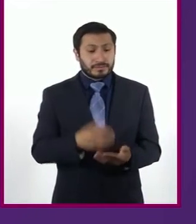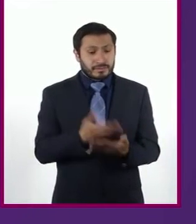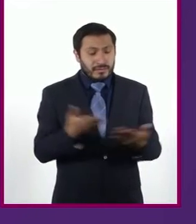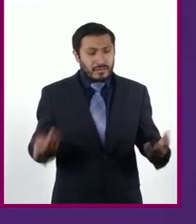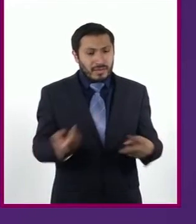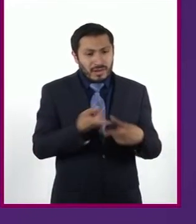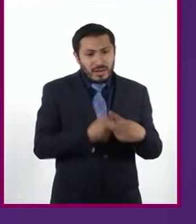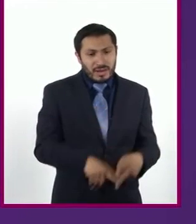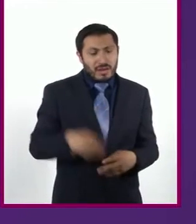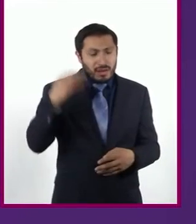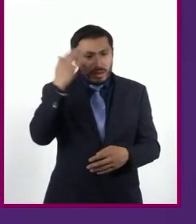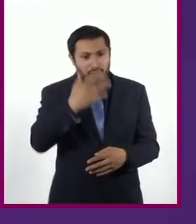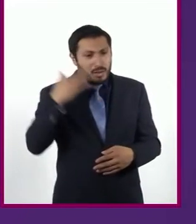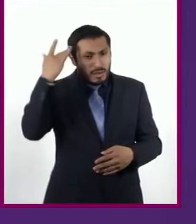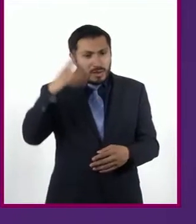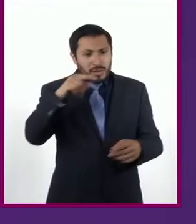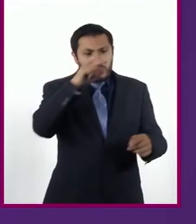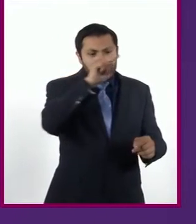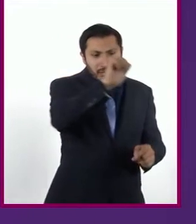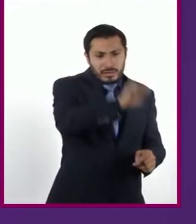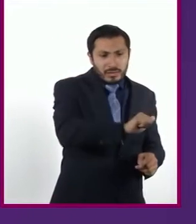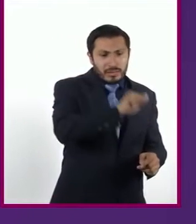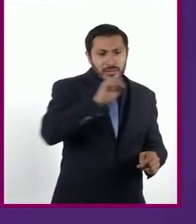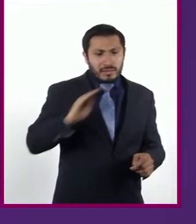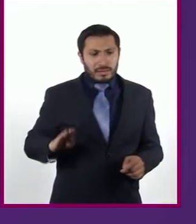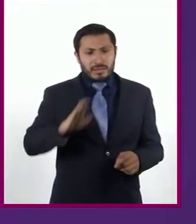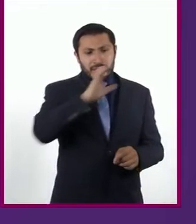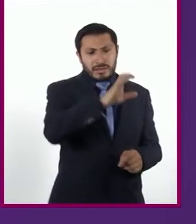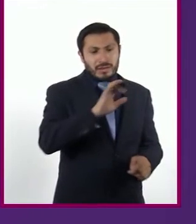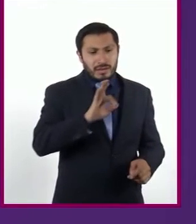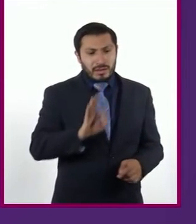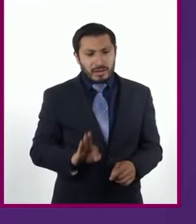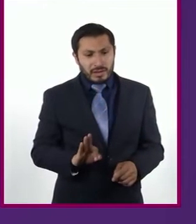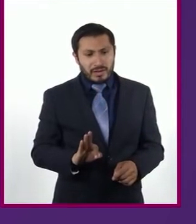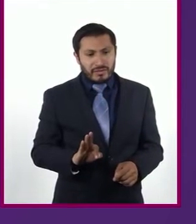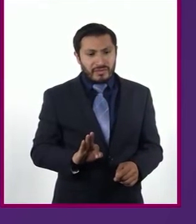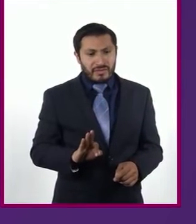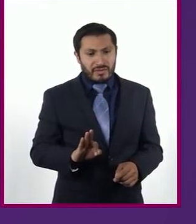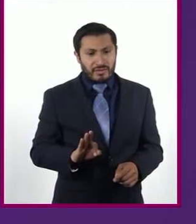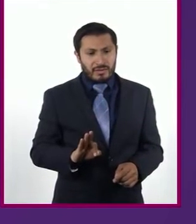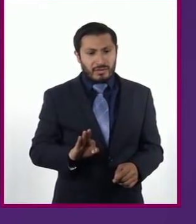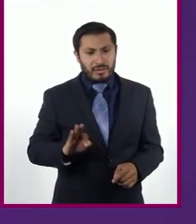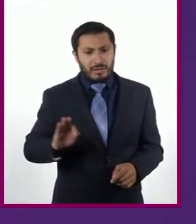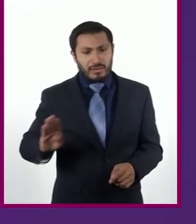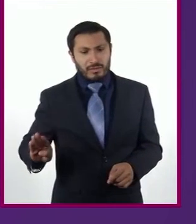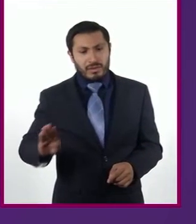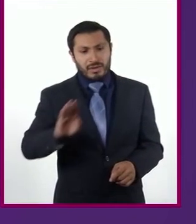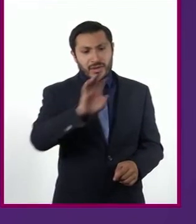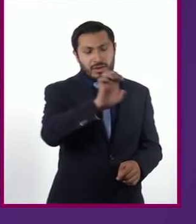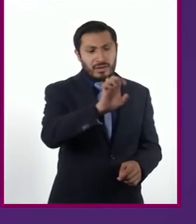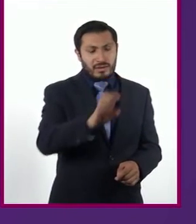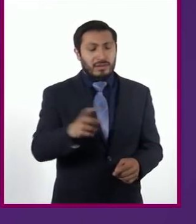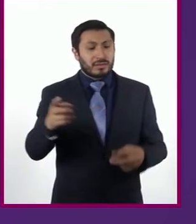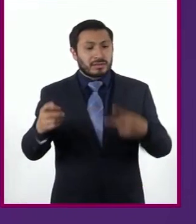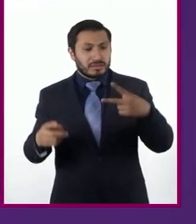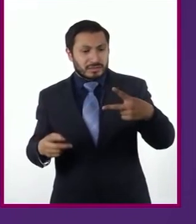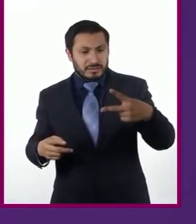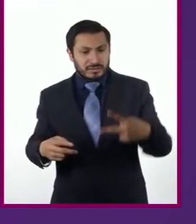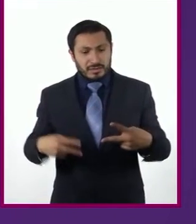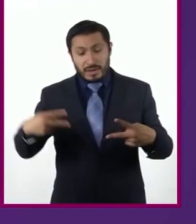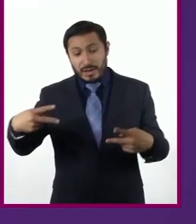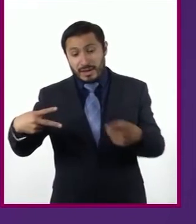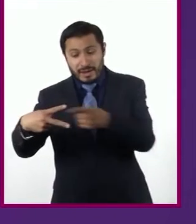Comencemos analizando el triángulo ABC y el FBE. Ambos comparten el ángulo